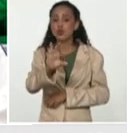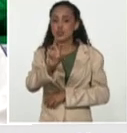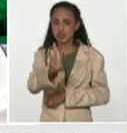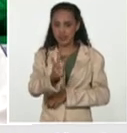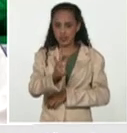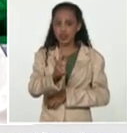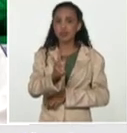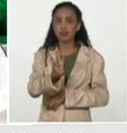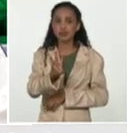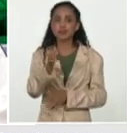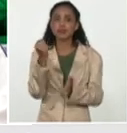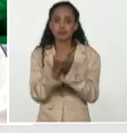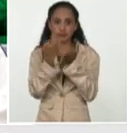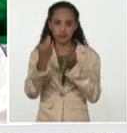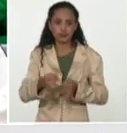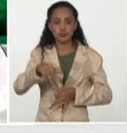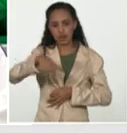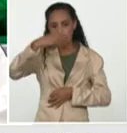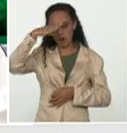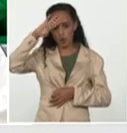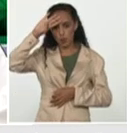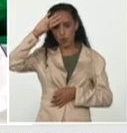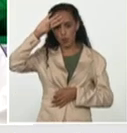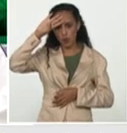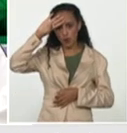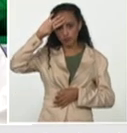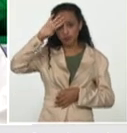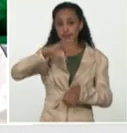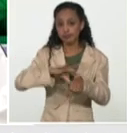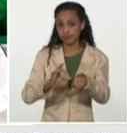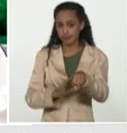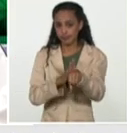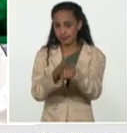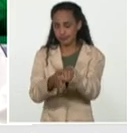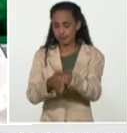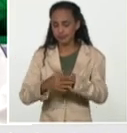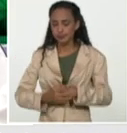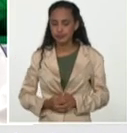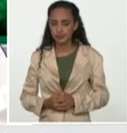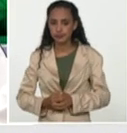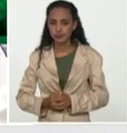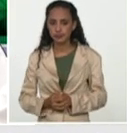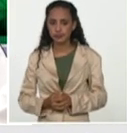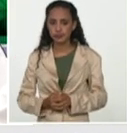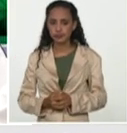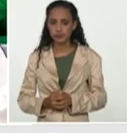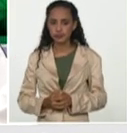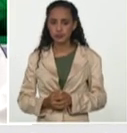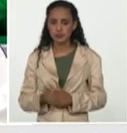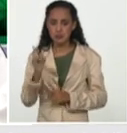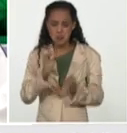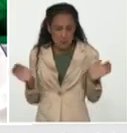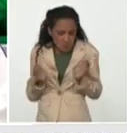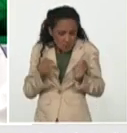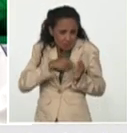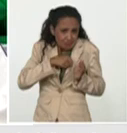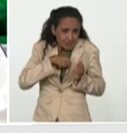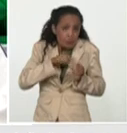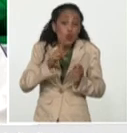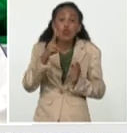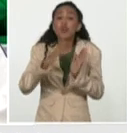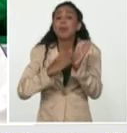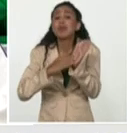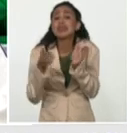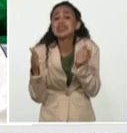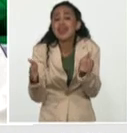han diagnosticado en Cuba con COVID-19. Se mantiene el lactante de 2 meses grave,